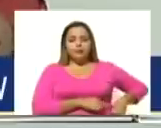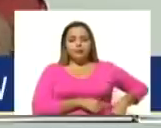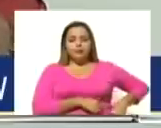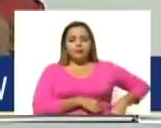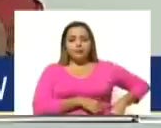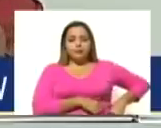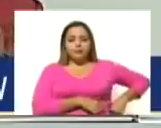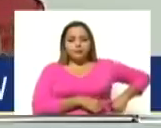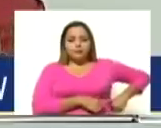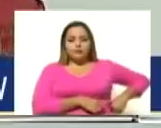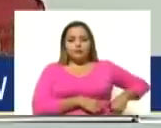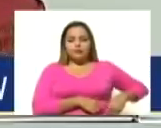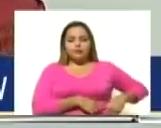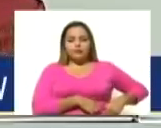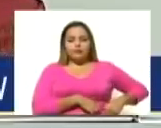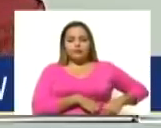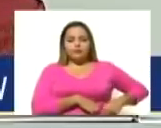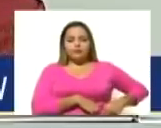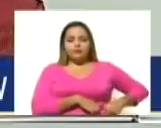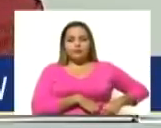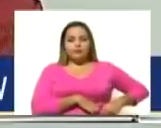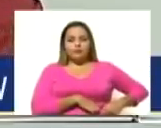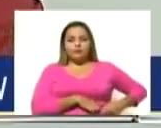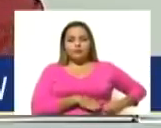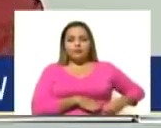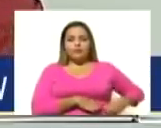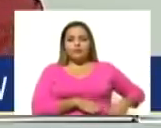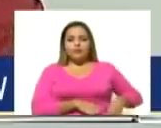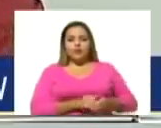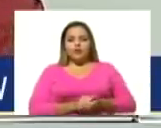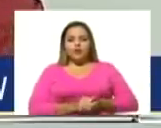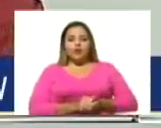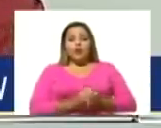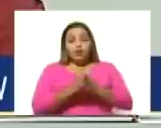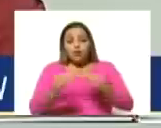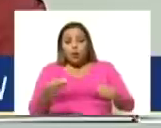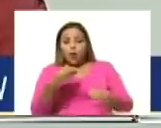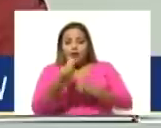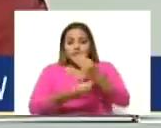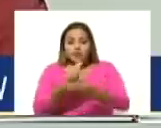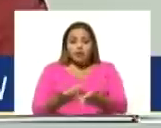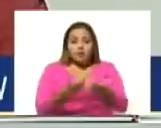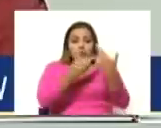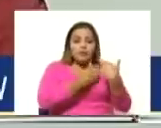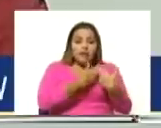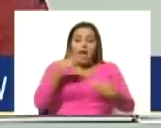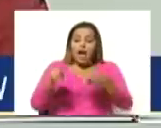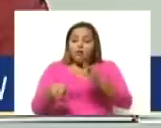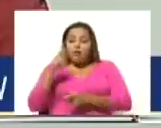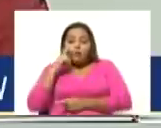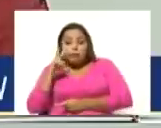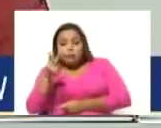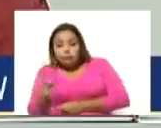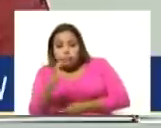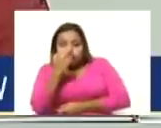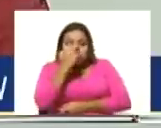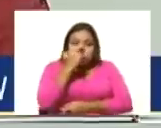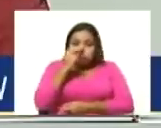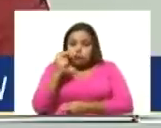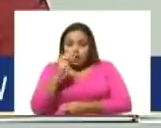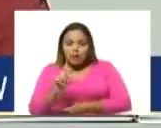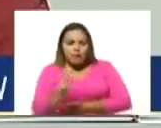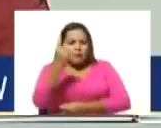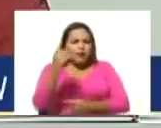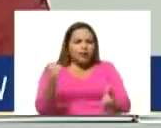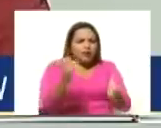eso tiene que ver con los que han ido a cumplir responsabilidades y con los que han ido asomados. A los primeros que se